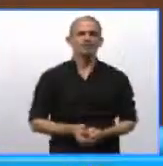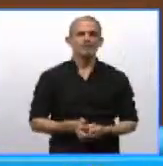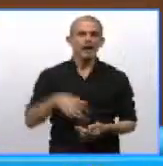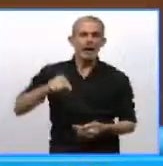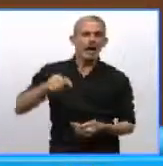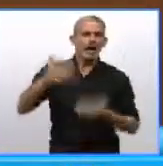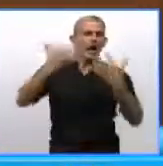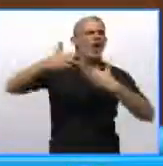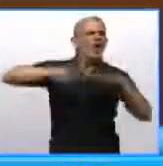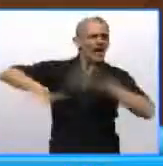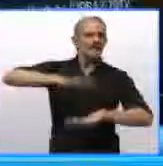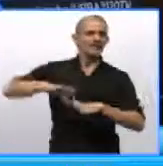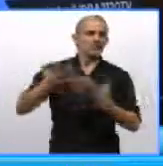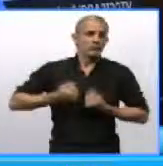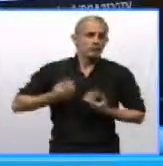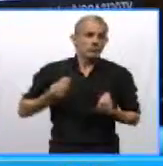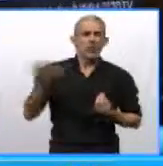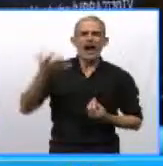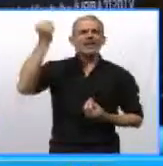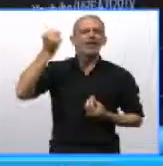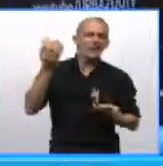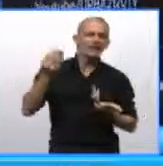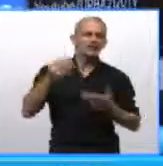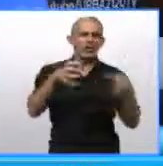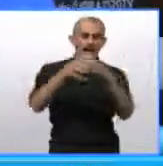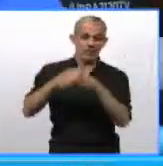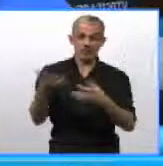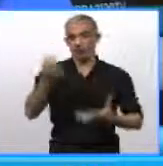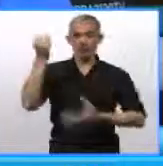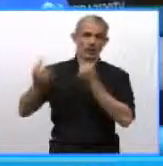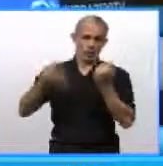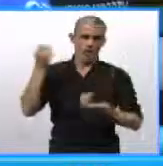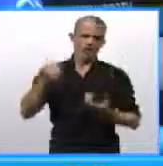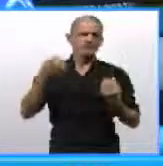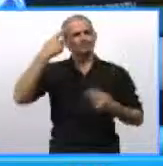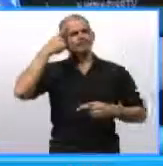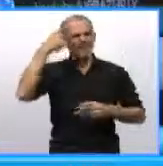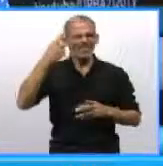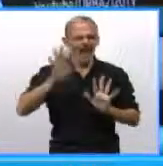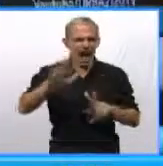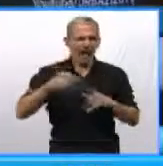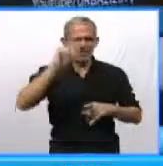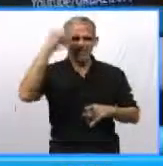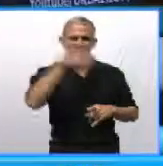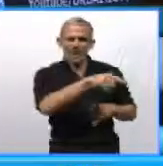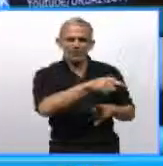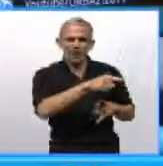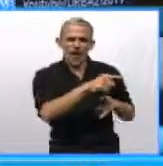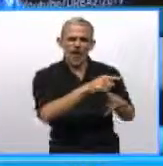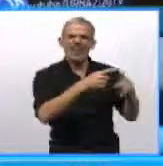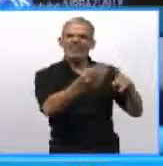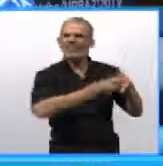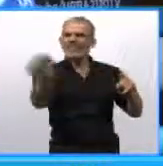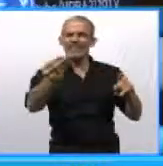la organización, a la recuperación de los equipos. Me parece que jugar una clasificación más hubiera